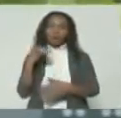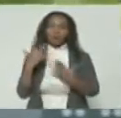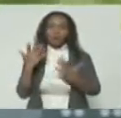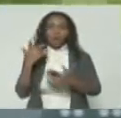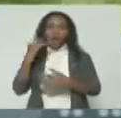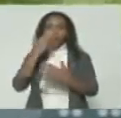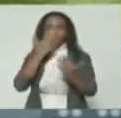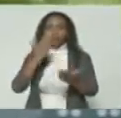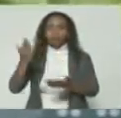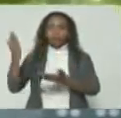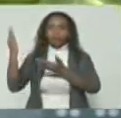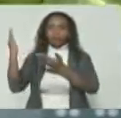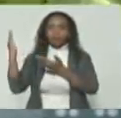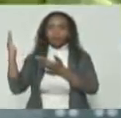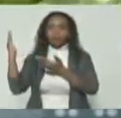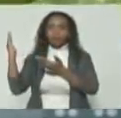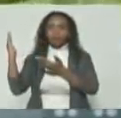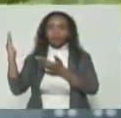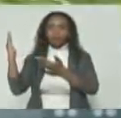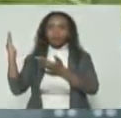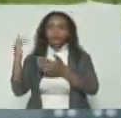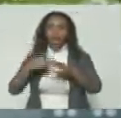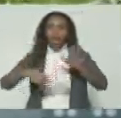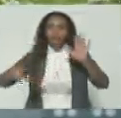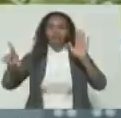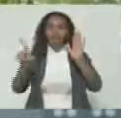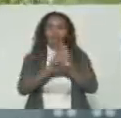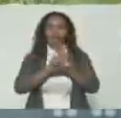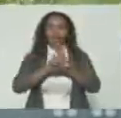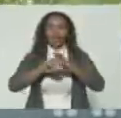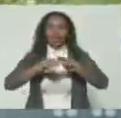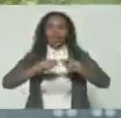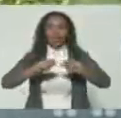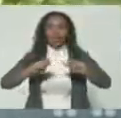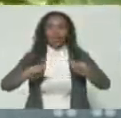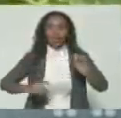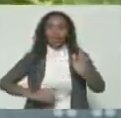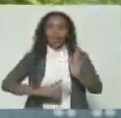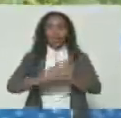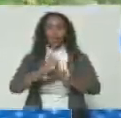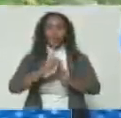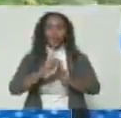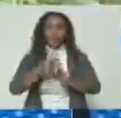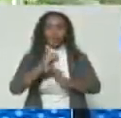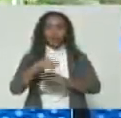aquí. La Ley de Tierras y Desarrollo Urbano.